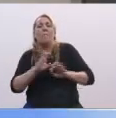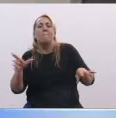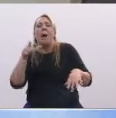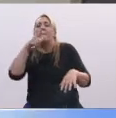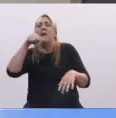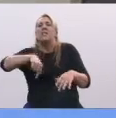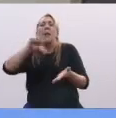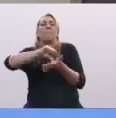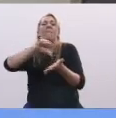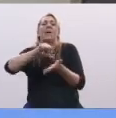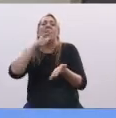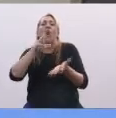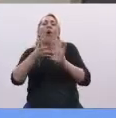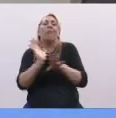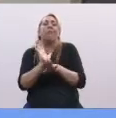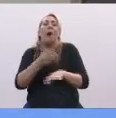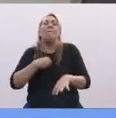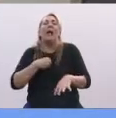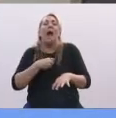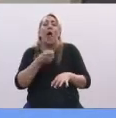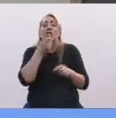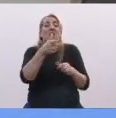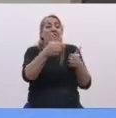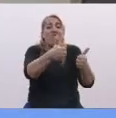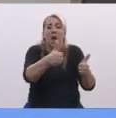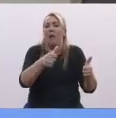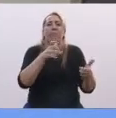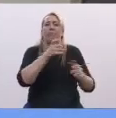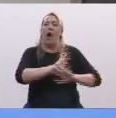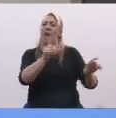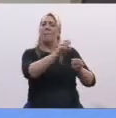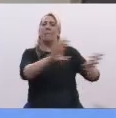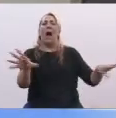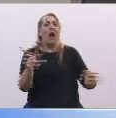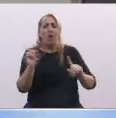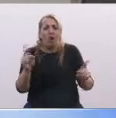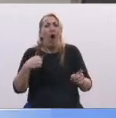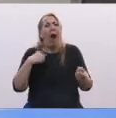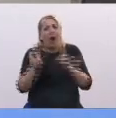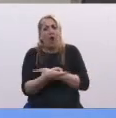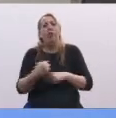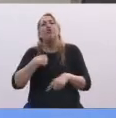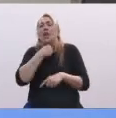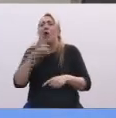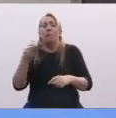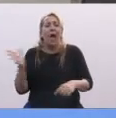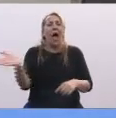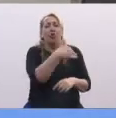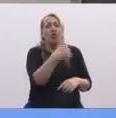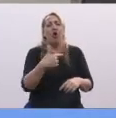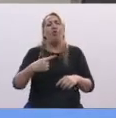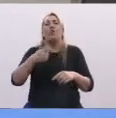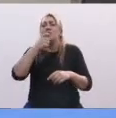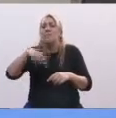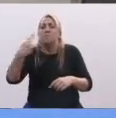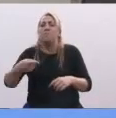país que fuera pecado que a alguien le vaya bien. Al contrario, yo ruego a Dios que a todos les vaya bien. Y mañana, si hago una actividad, me va a ir bien.